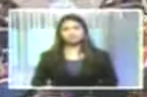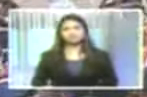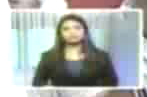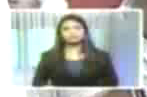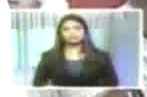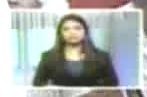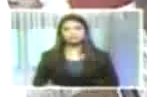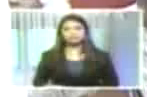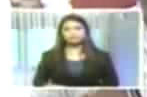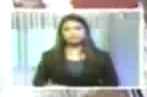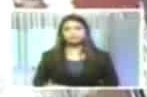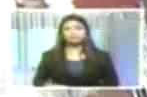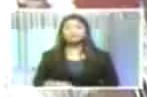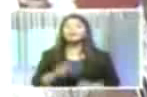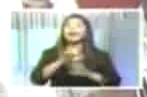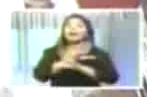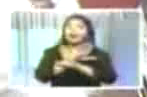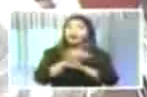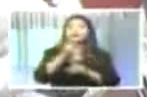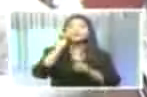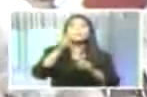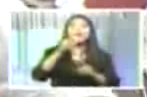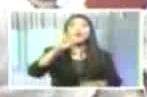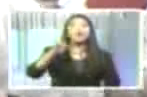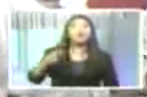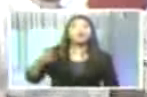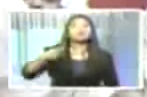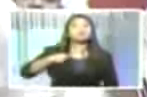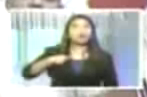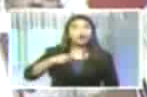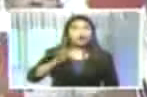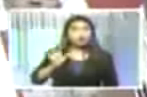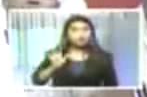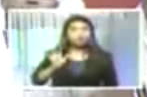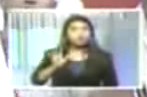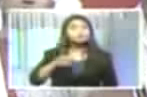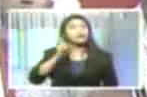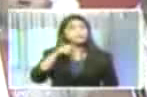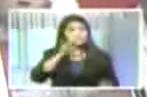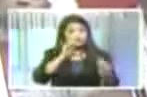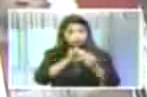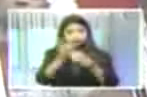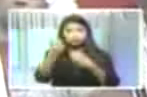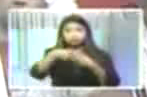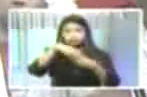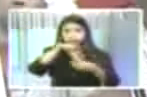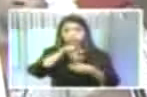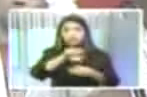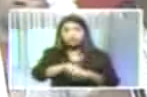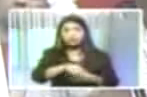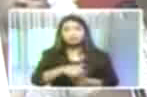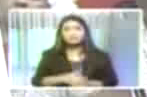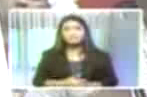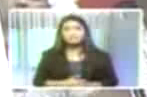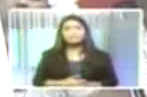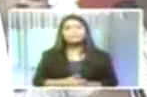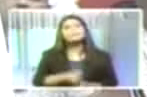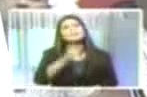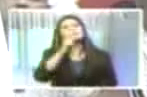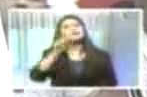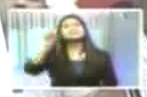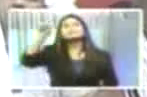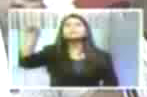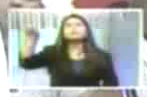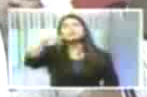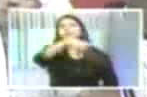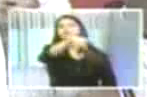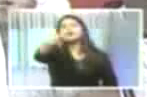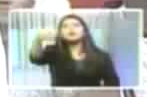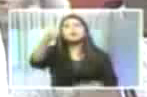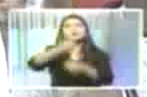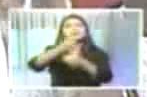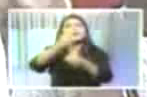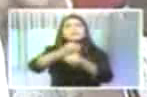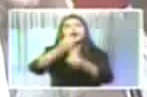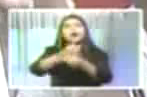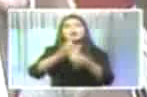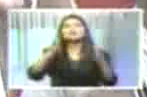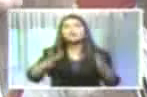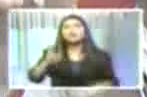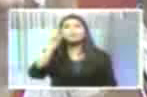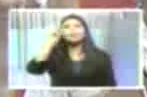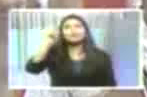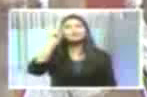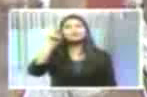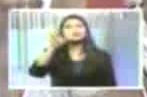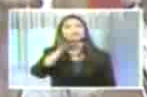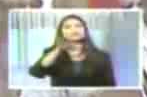Todo esto contempla a los jubilados. Ah, porque pasa lo siguiente. Dirigen, levanten la mano los trabajadores, trabajadoras,